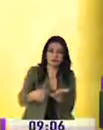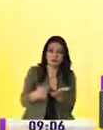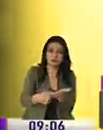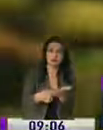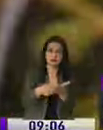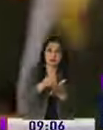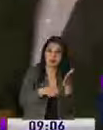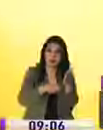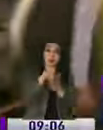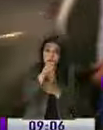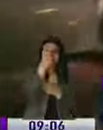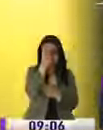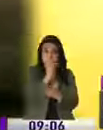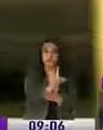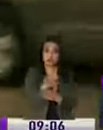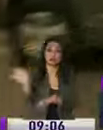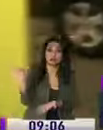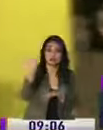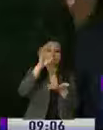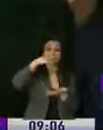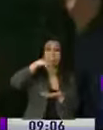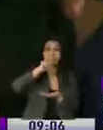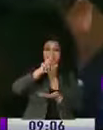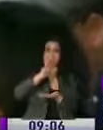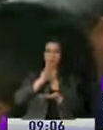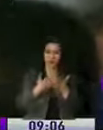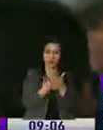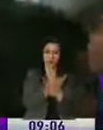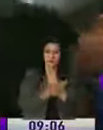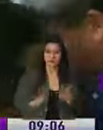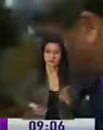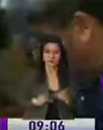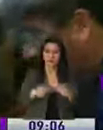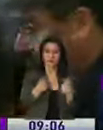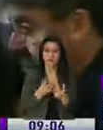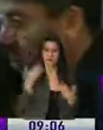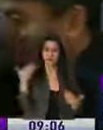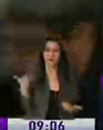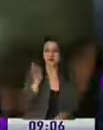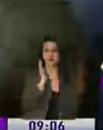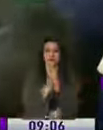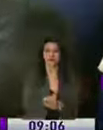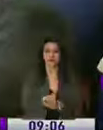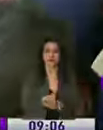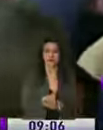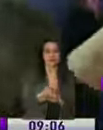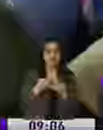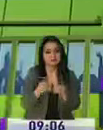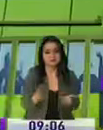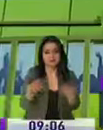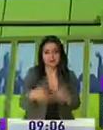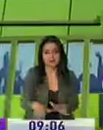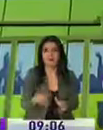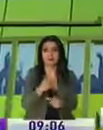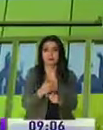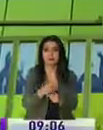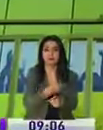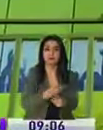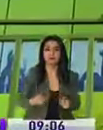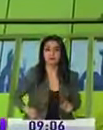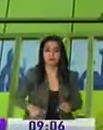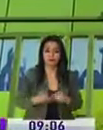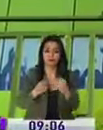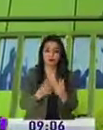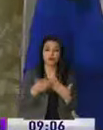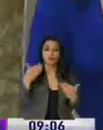en vigencia, la decisión de designar a Ricardo Patiño como el nuevo presidente de Alianza País no tendría validez jurídica, con lo que la presidencia del